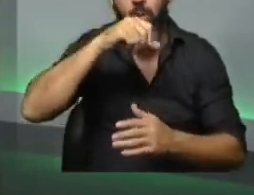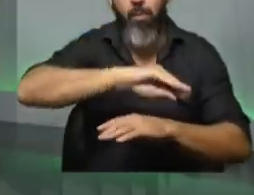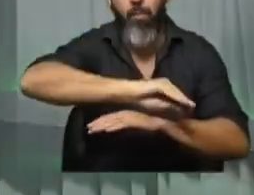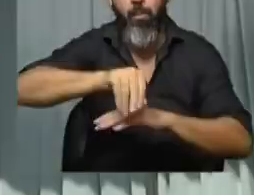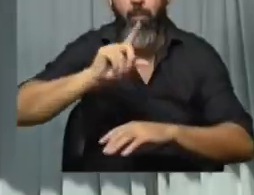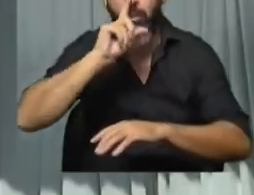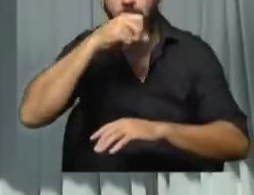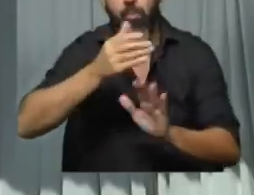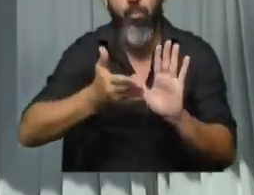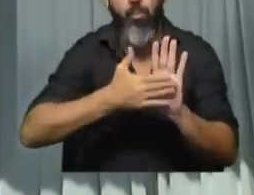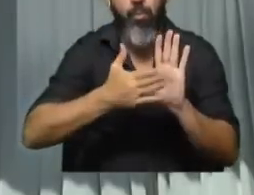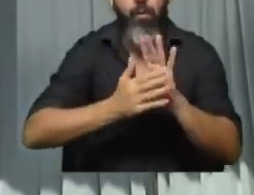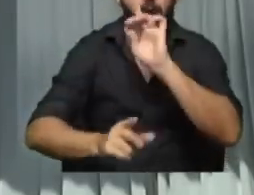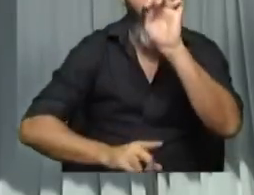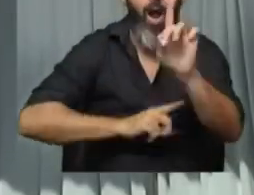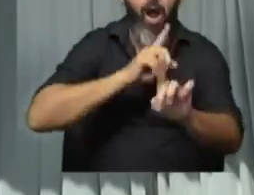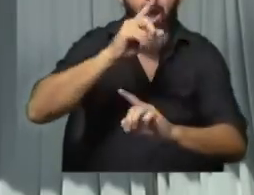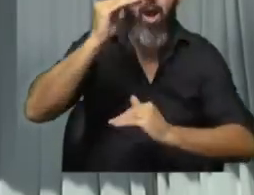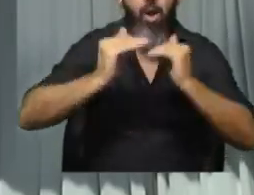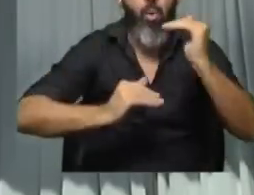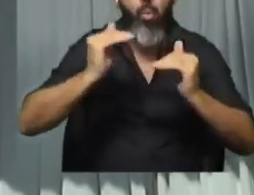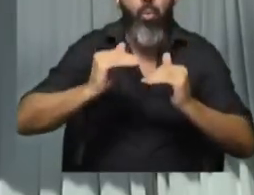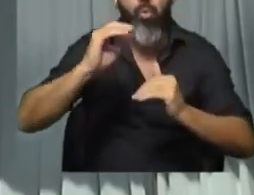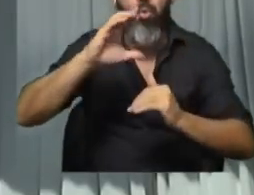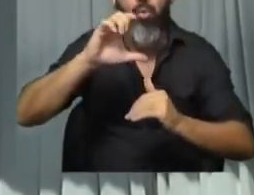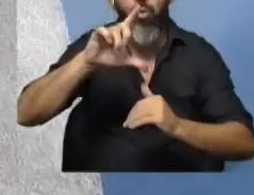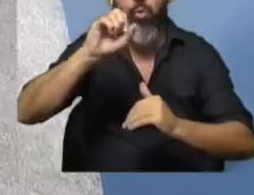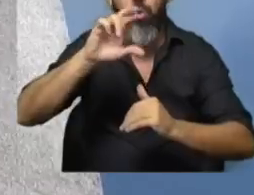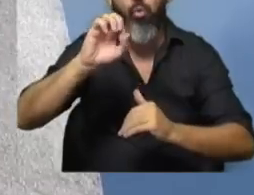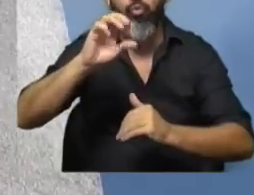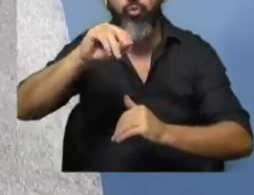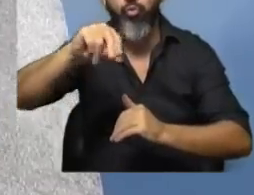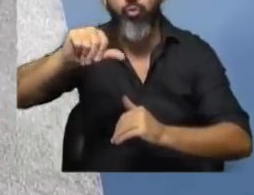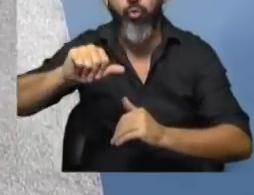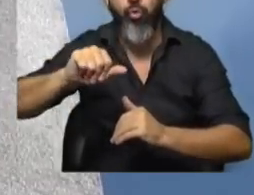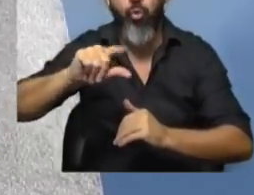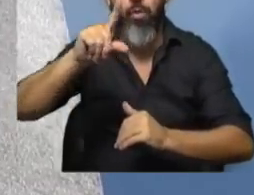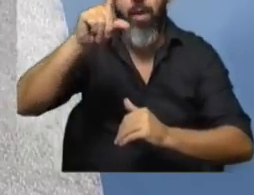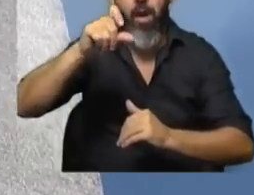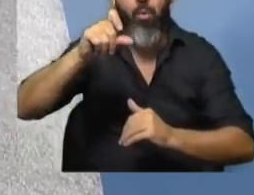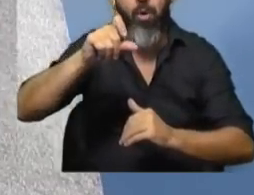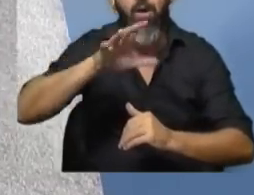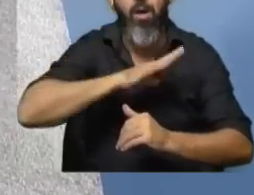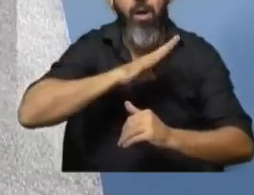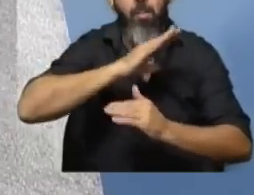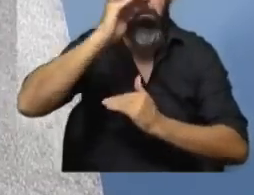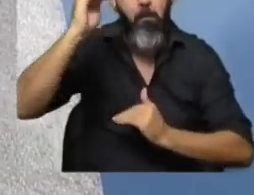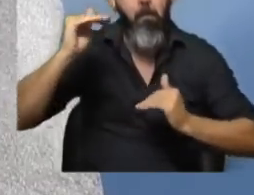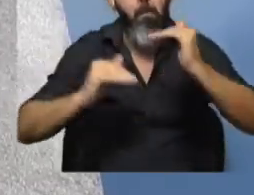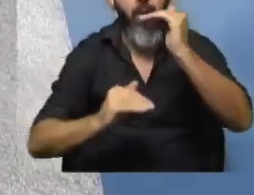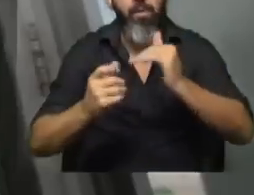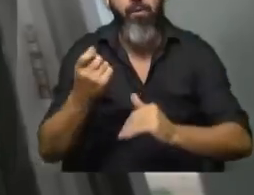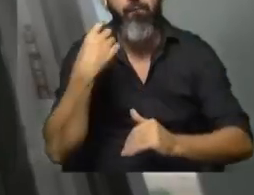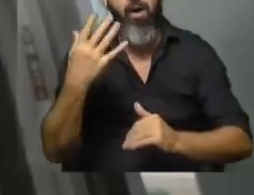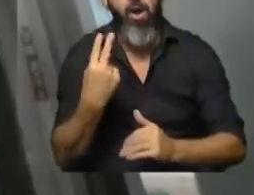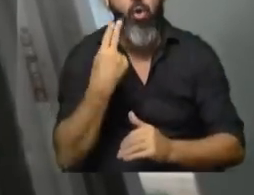metropolitana demuestran que algunos de los niveles de cloruro sodio y conductividad del agua estuvieron por encima de los